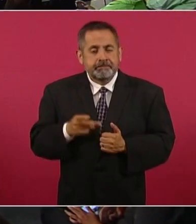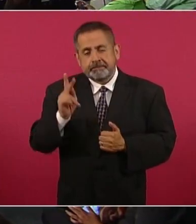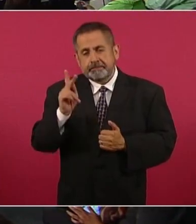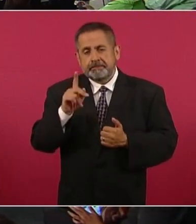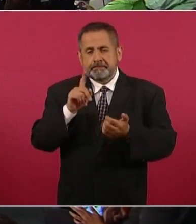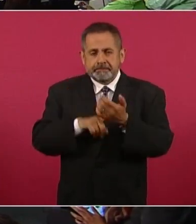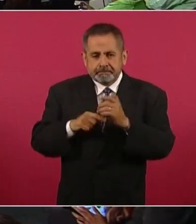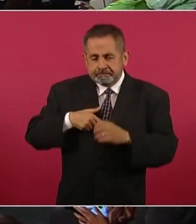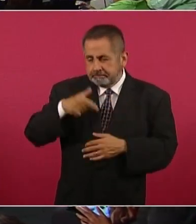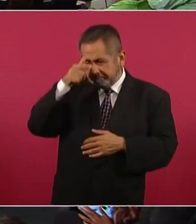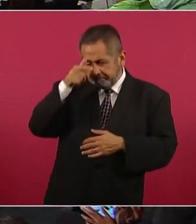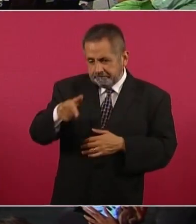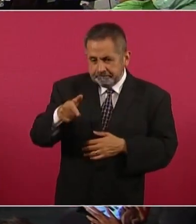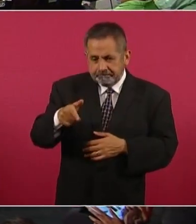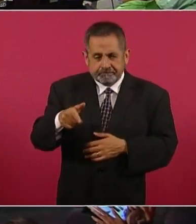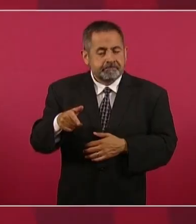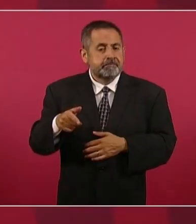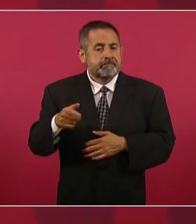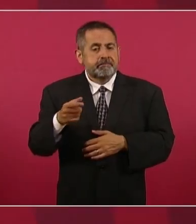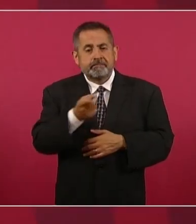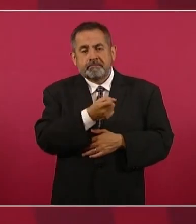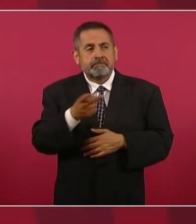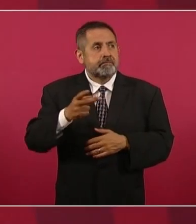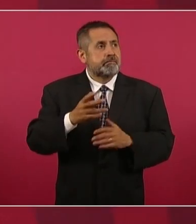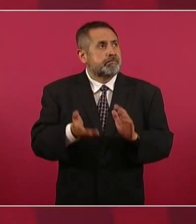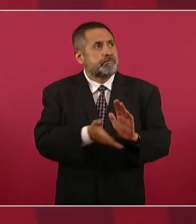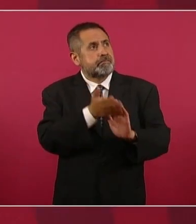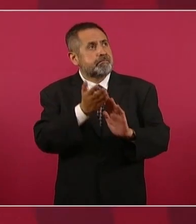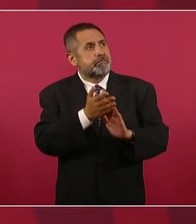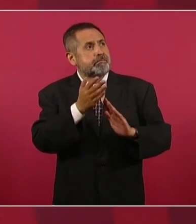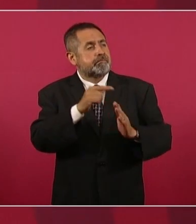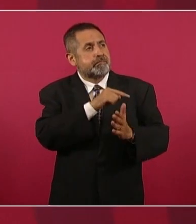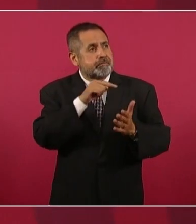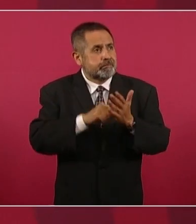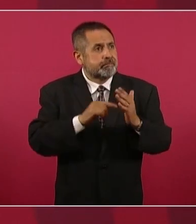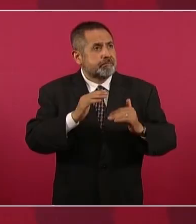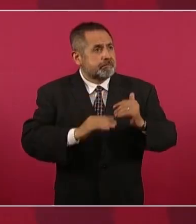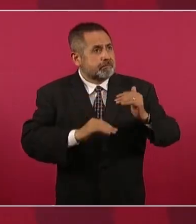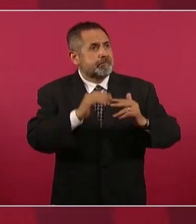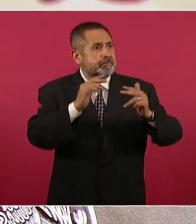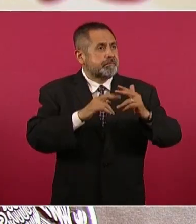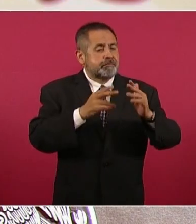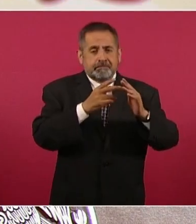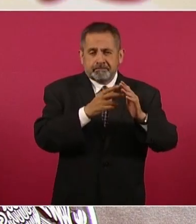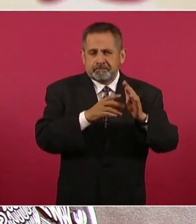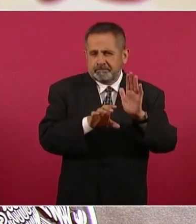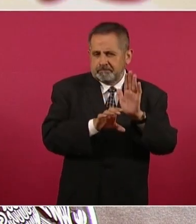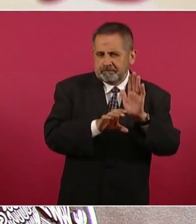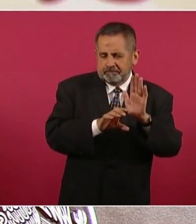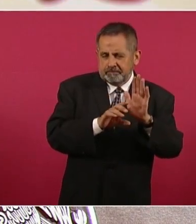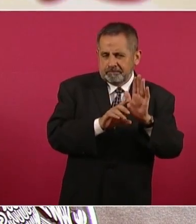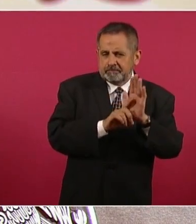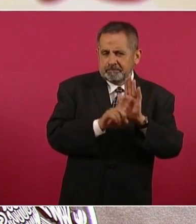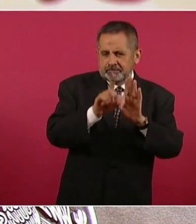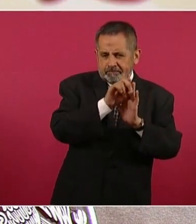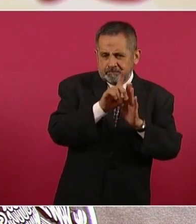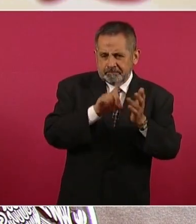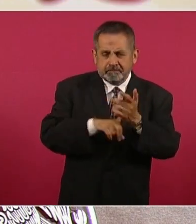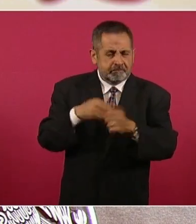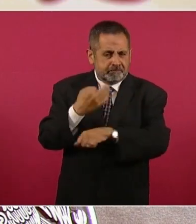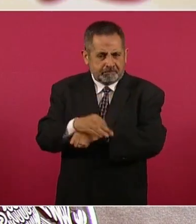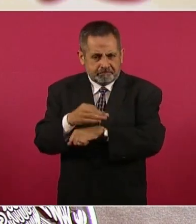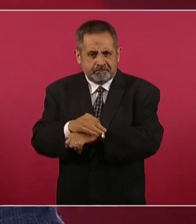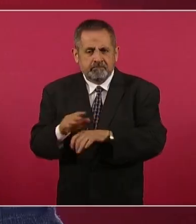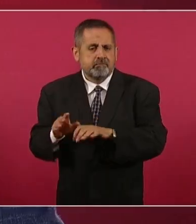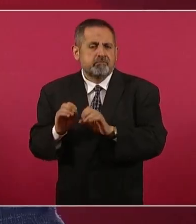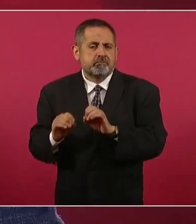inmediato nos dimos cuenta que el interés para construcción de sitios de habitación para aquellos que lo tienen temporal o que